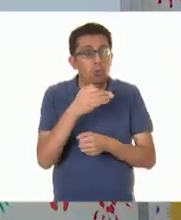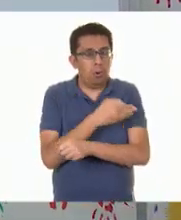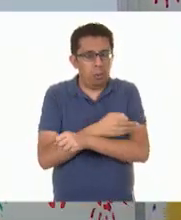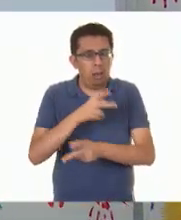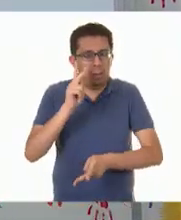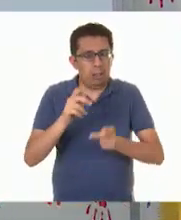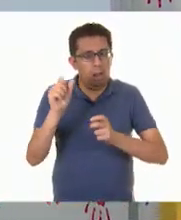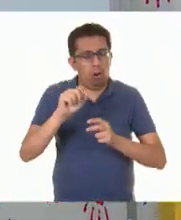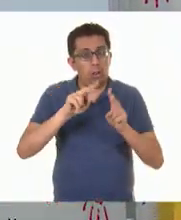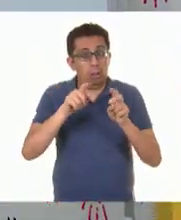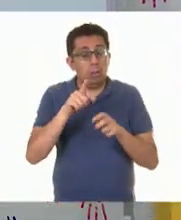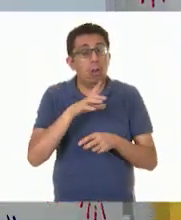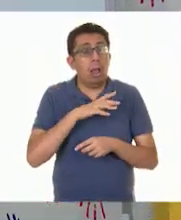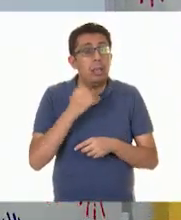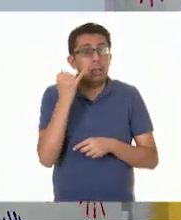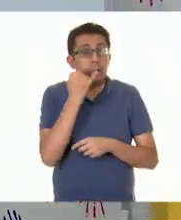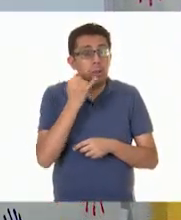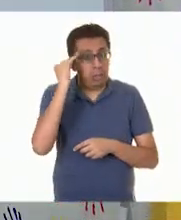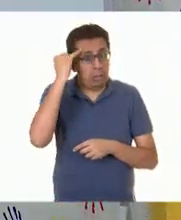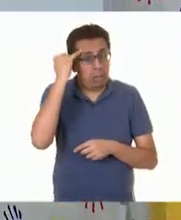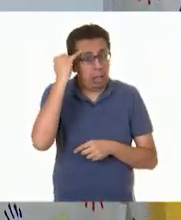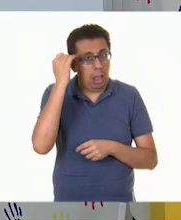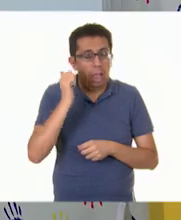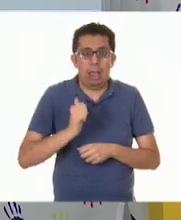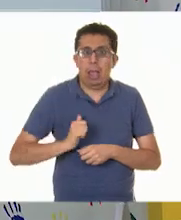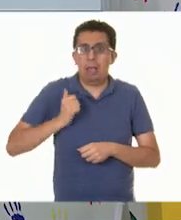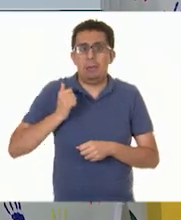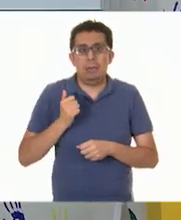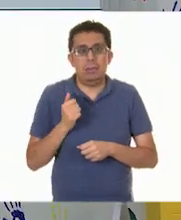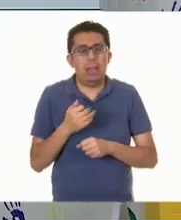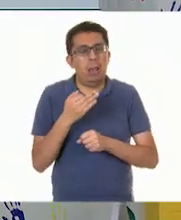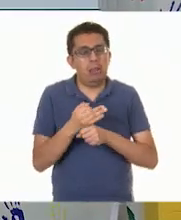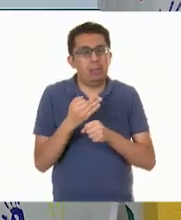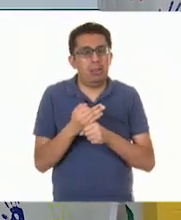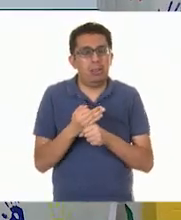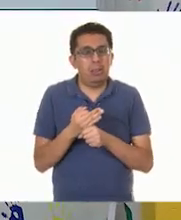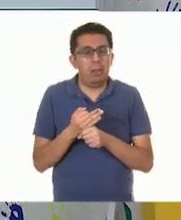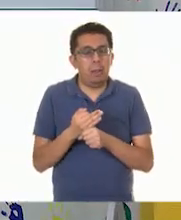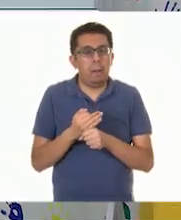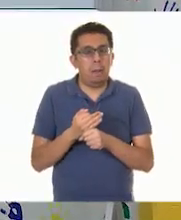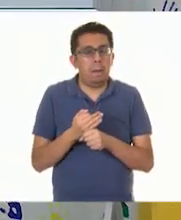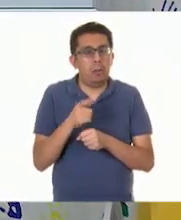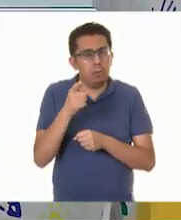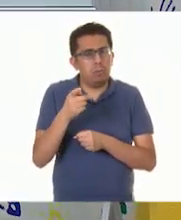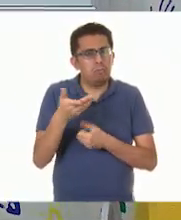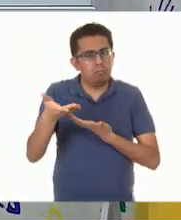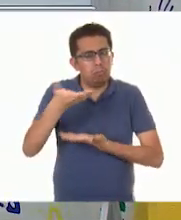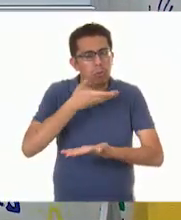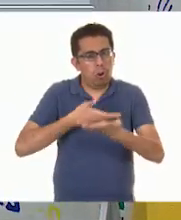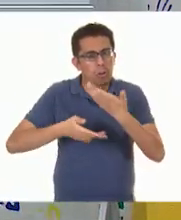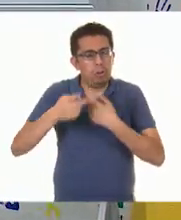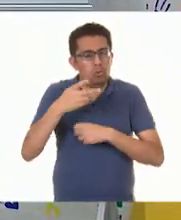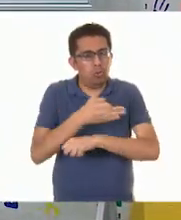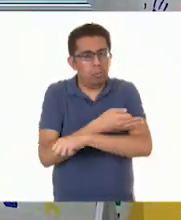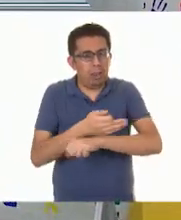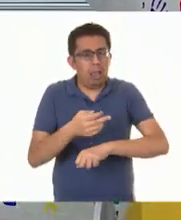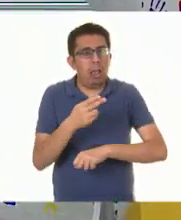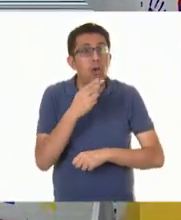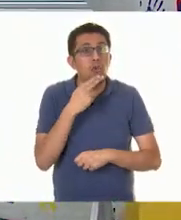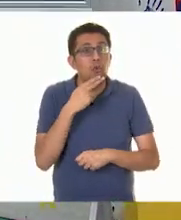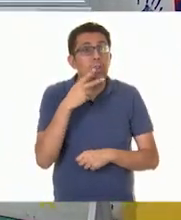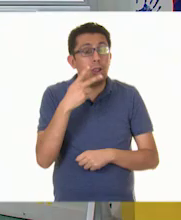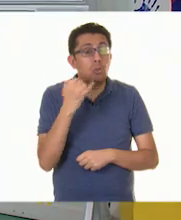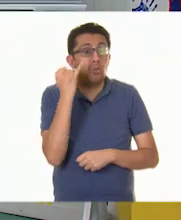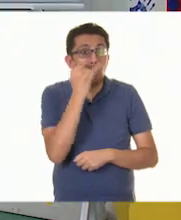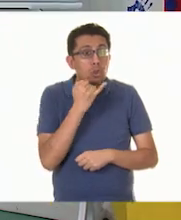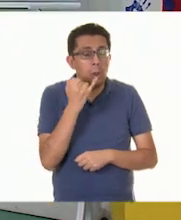si tienes la fortuna de hablar una lengua indígena, pues aprovecha también este momento y platica con tu familia en tu lengua materna. Así